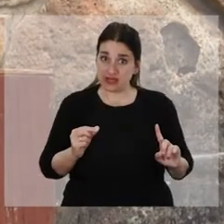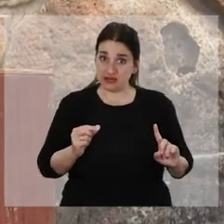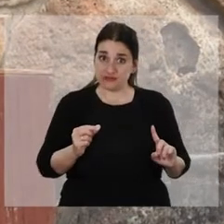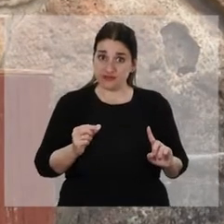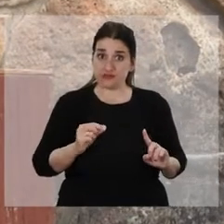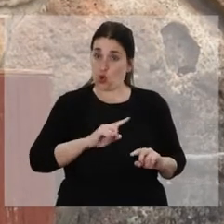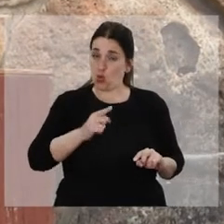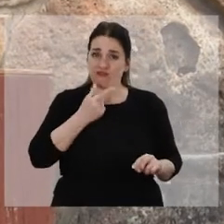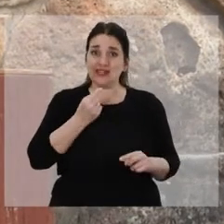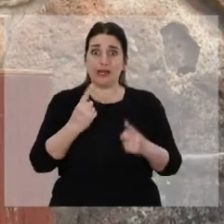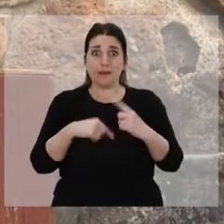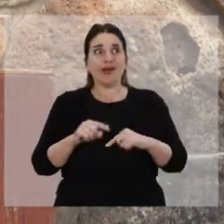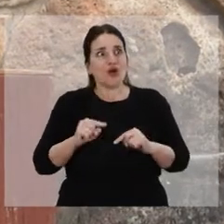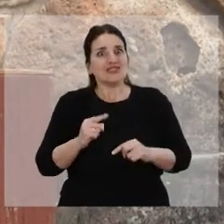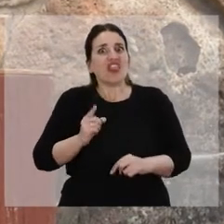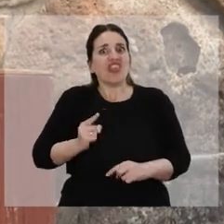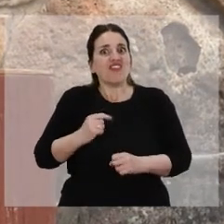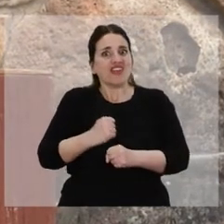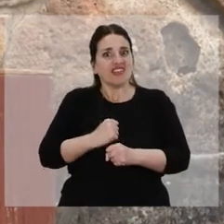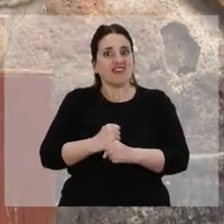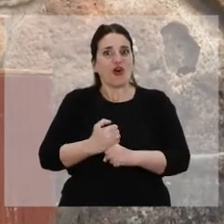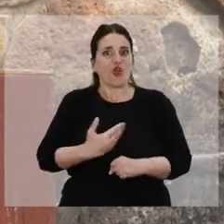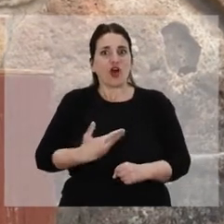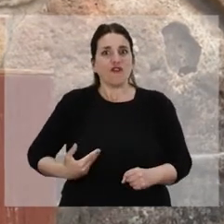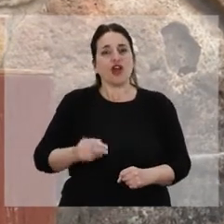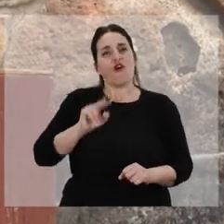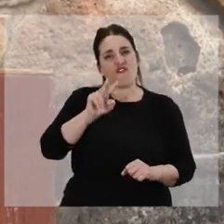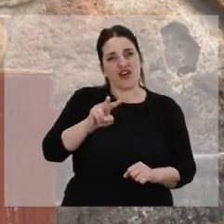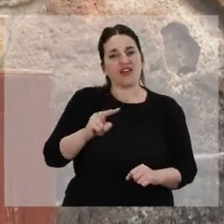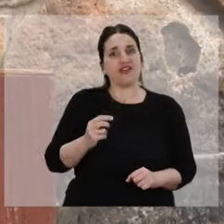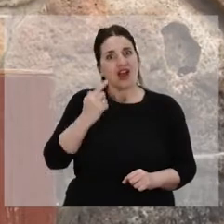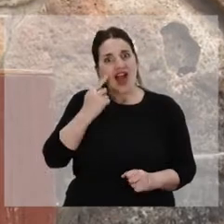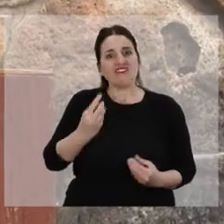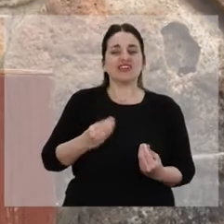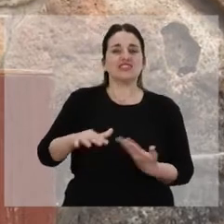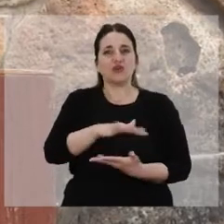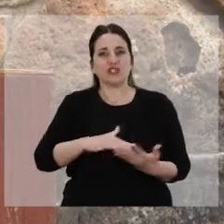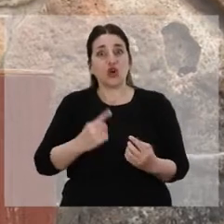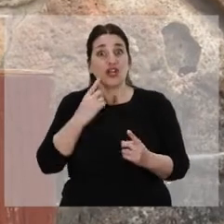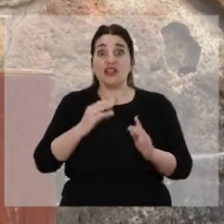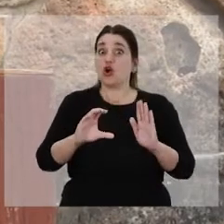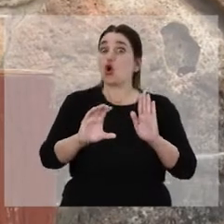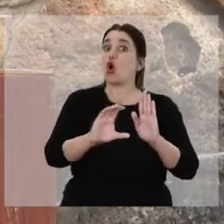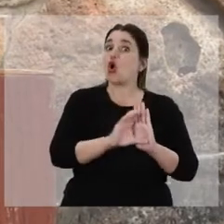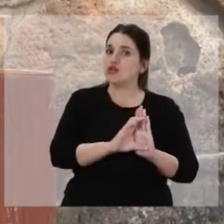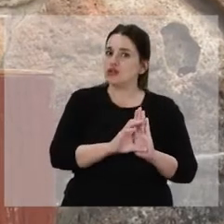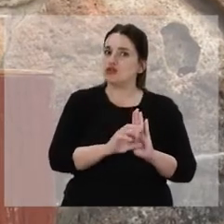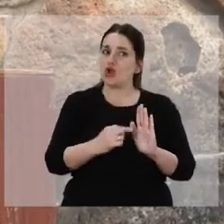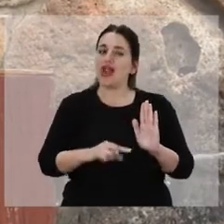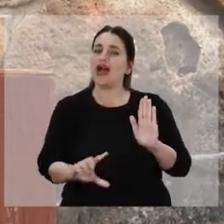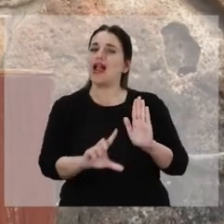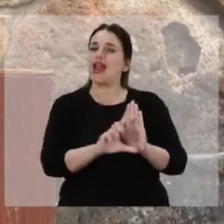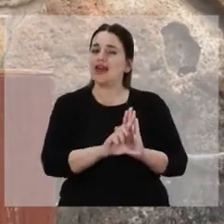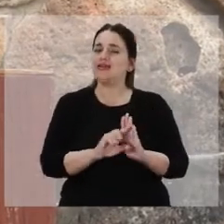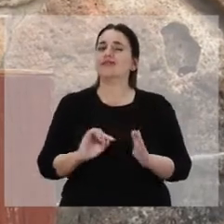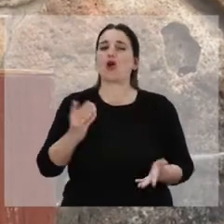justo. Pero esa es nuestra tarea. Escuchar, valorar, entender y al amparo de la Constitución